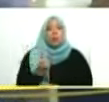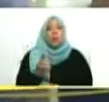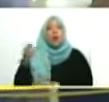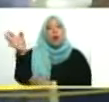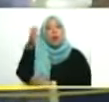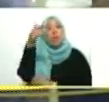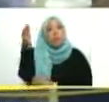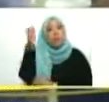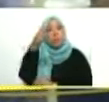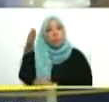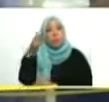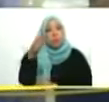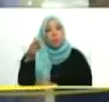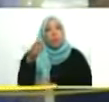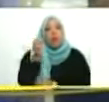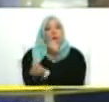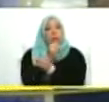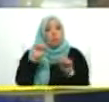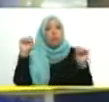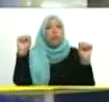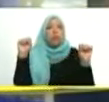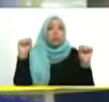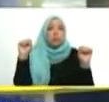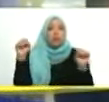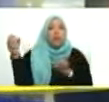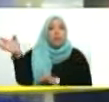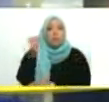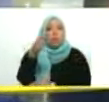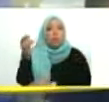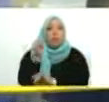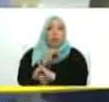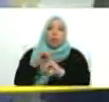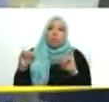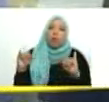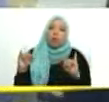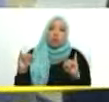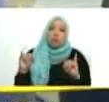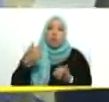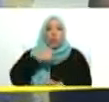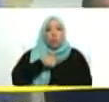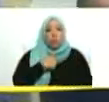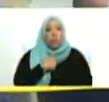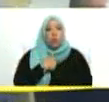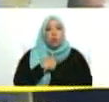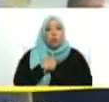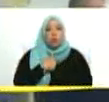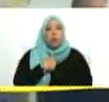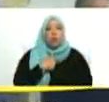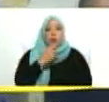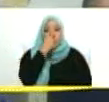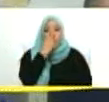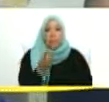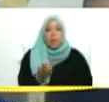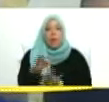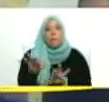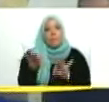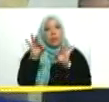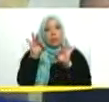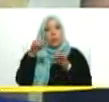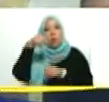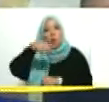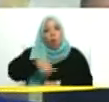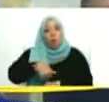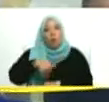bandera de dignidad, saca una bandera de independencia. Yo invité muy especialmente